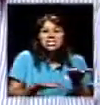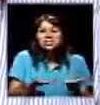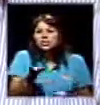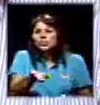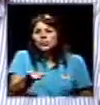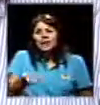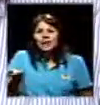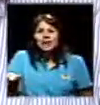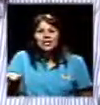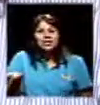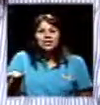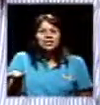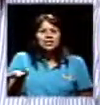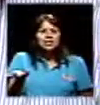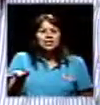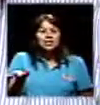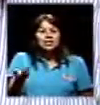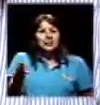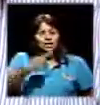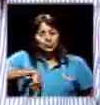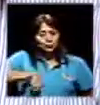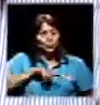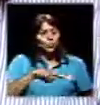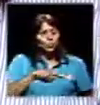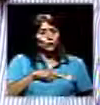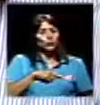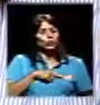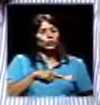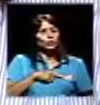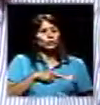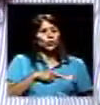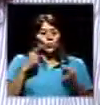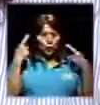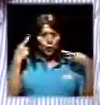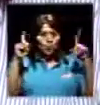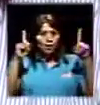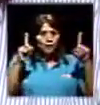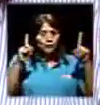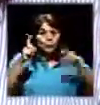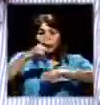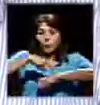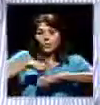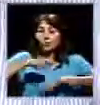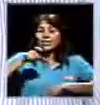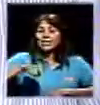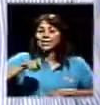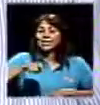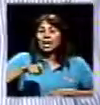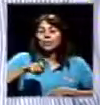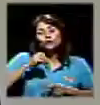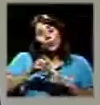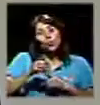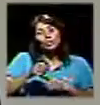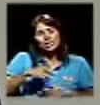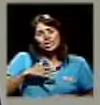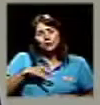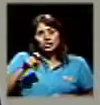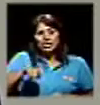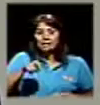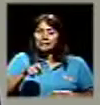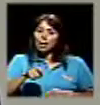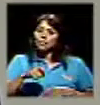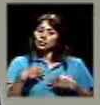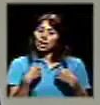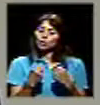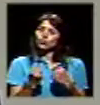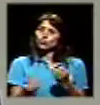que llegamos cuando necesitamos o sentimos que necesitamos restaurar nuestra salud.